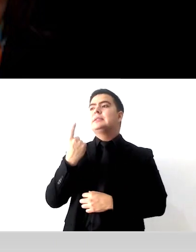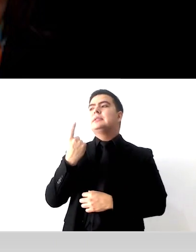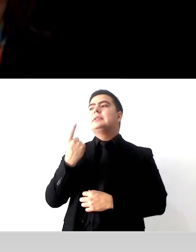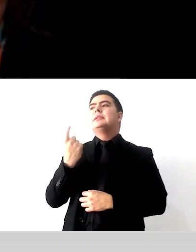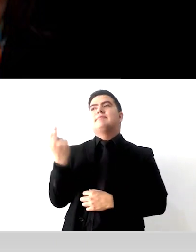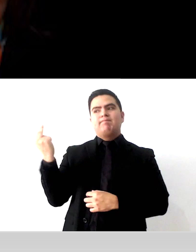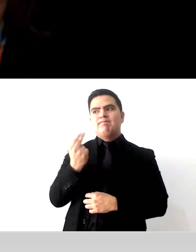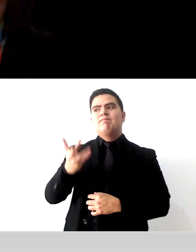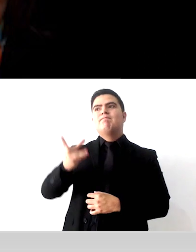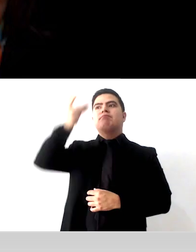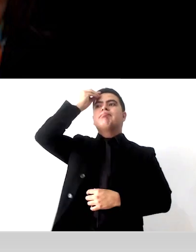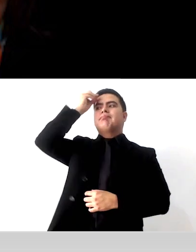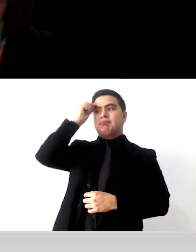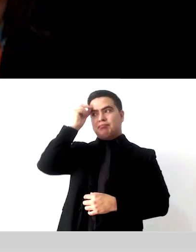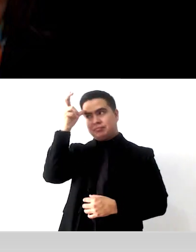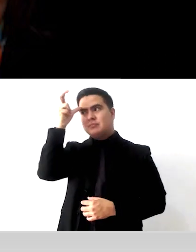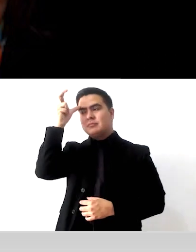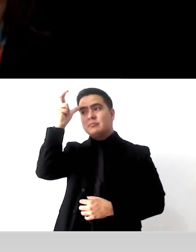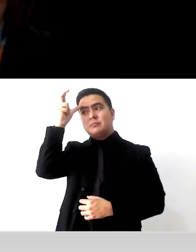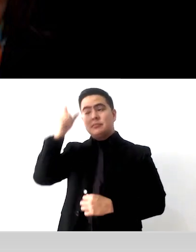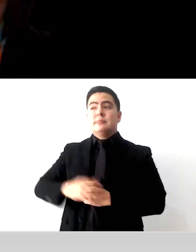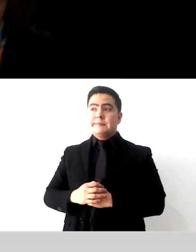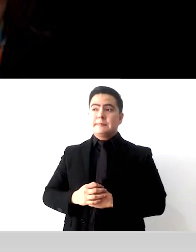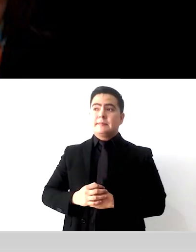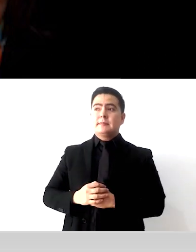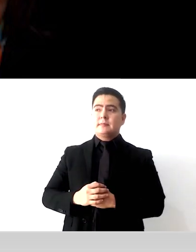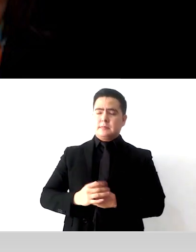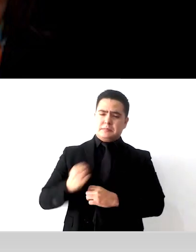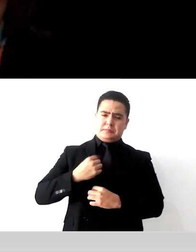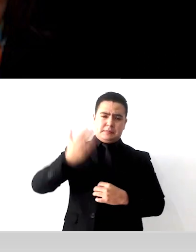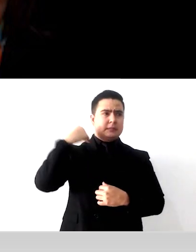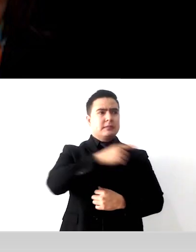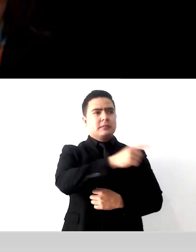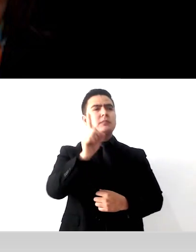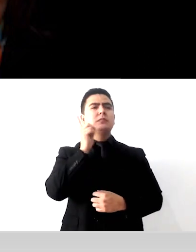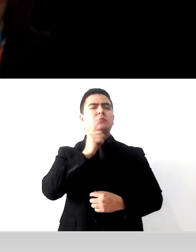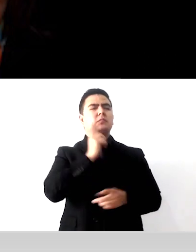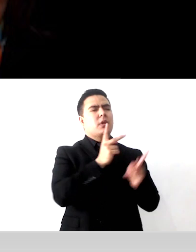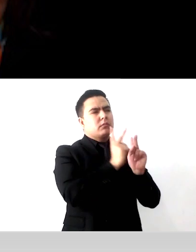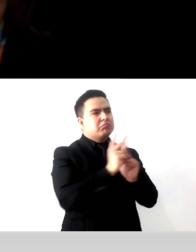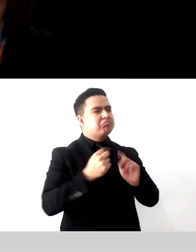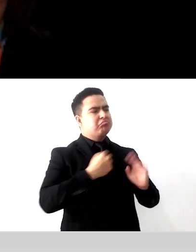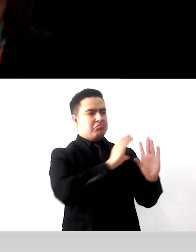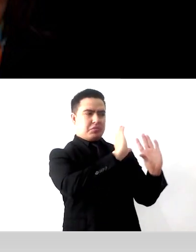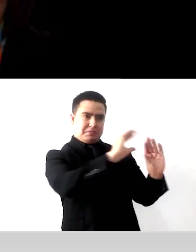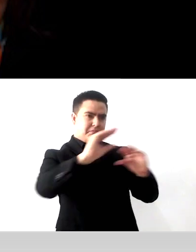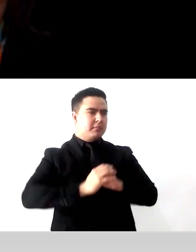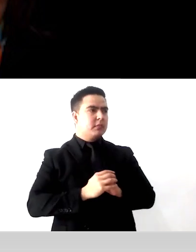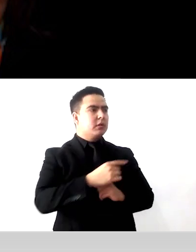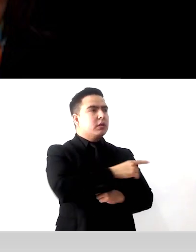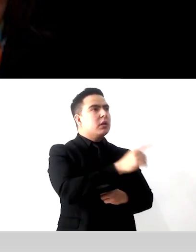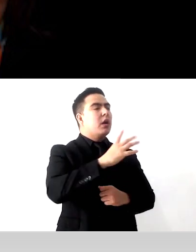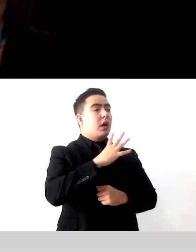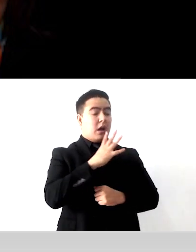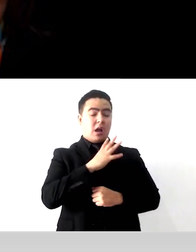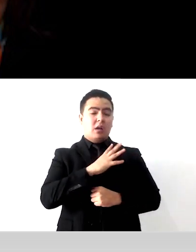tocado dar talleres prácticamente en todo el país, en donde, por ejemplo, las candidatas o ya las servidoras públicas, las funcionarias